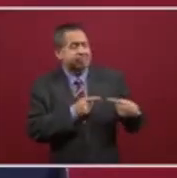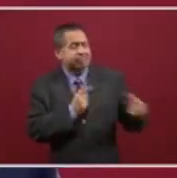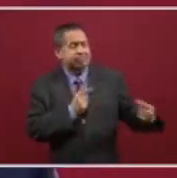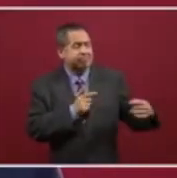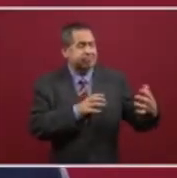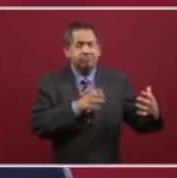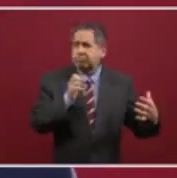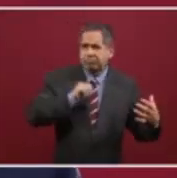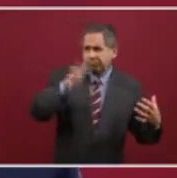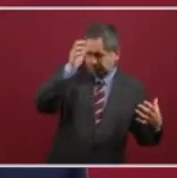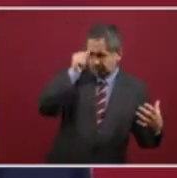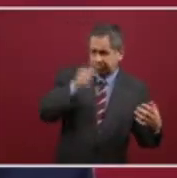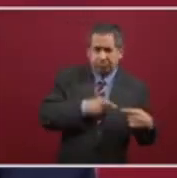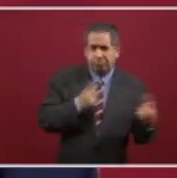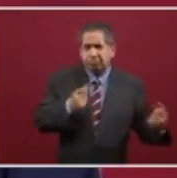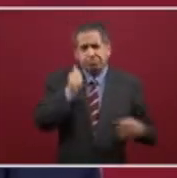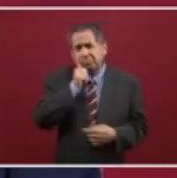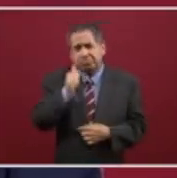siempre,